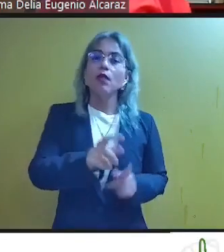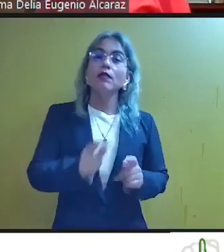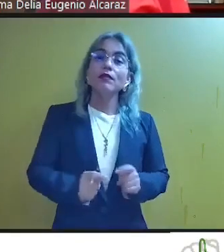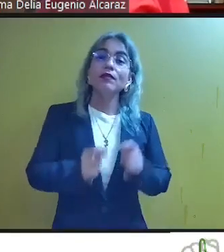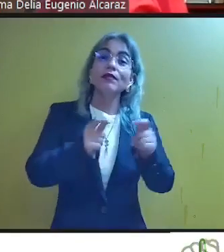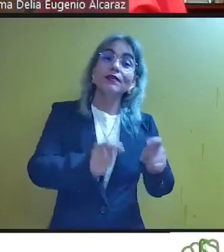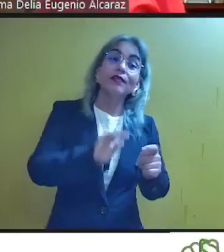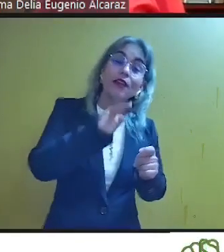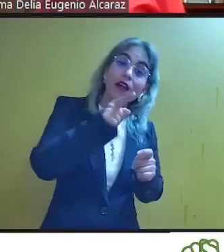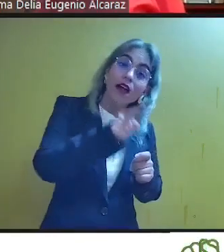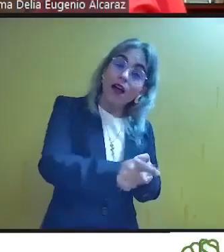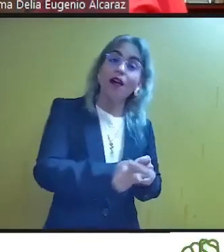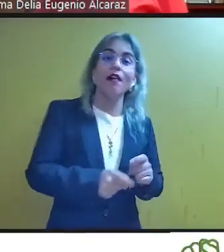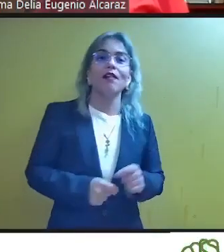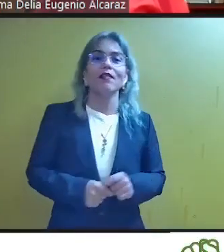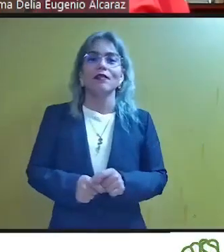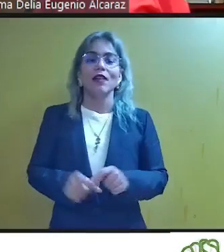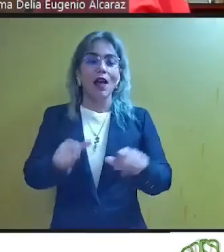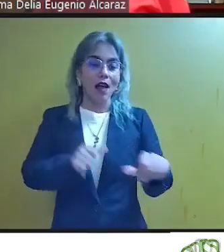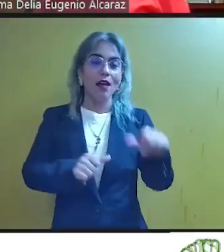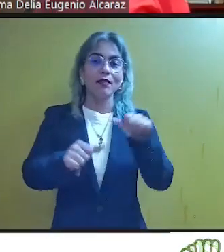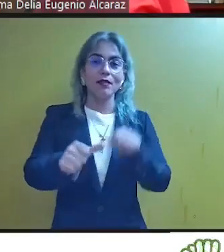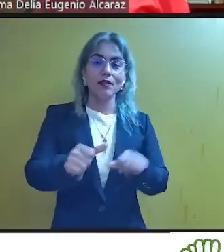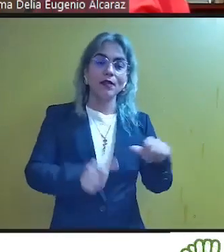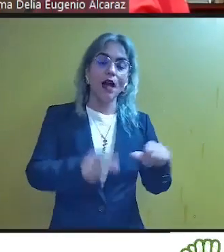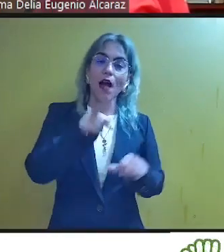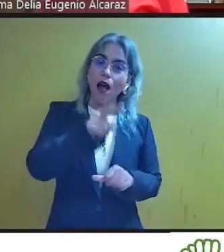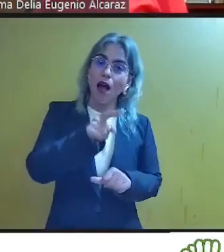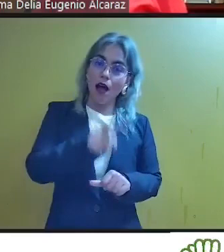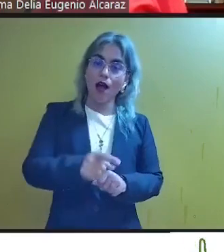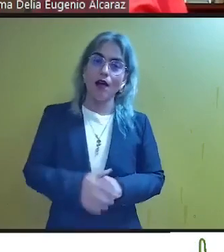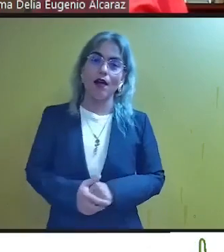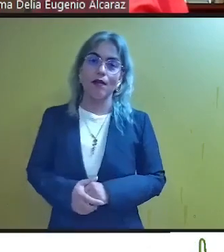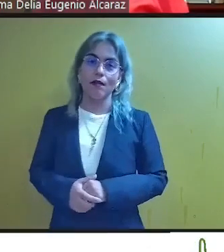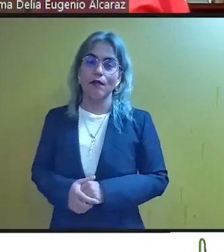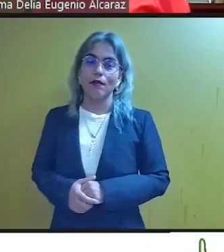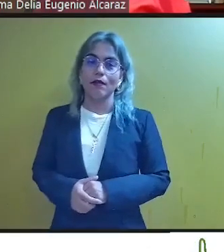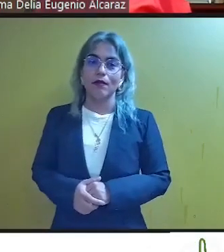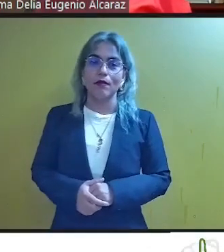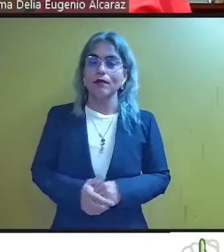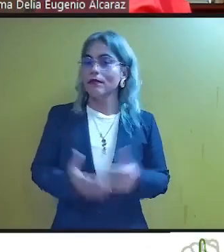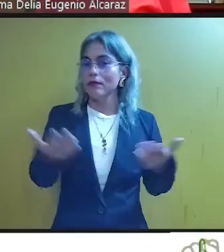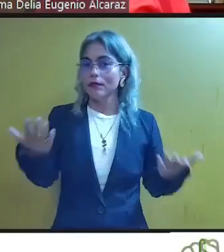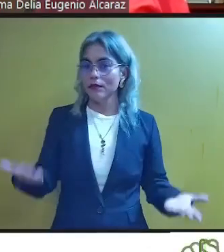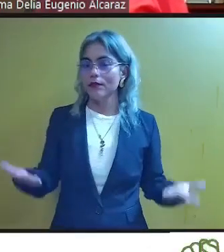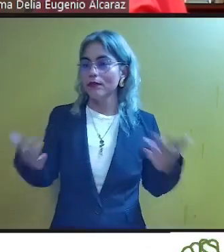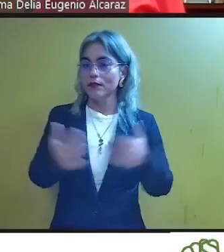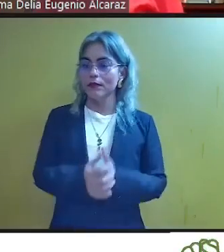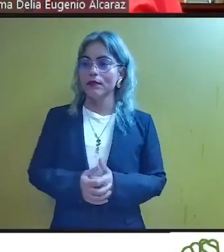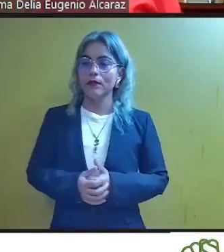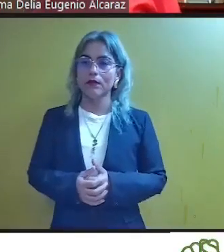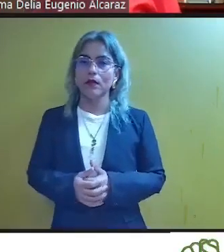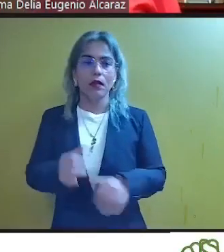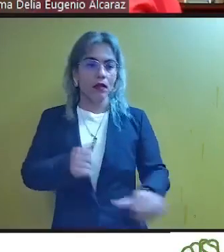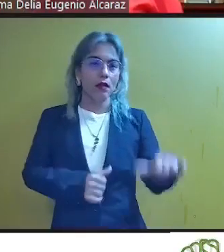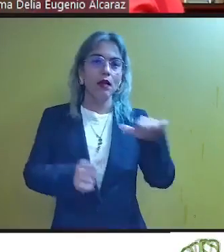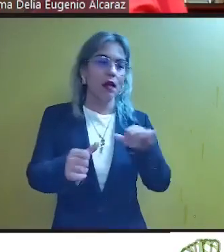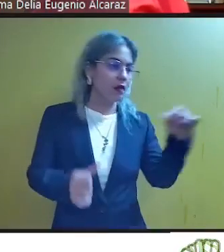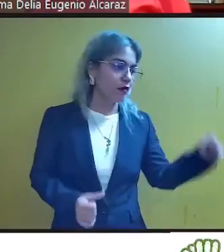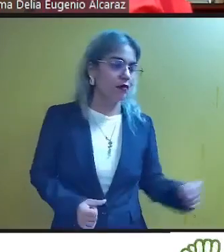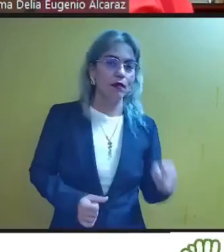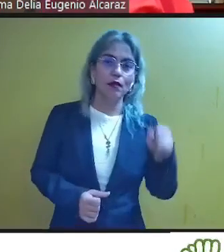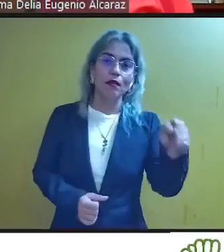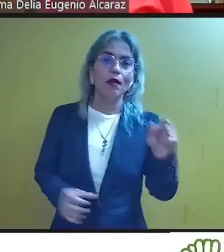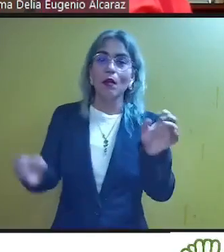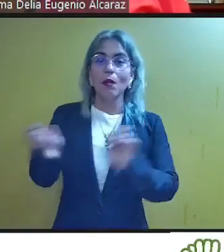regidores, propietario y suplente, respectivamente. En consecuencia, no se ha generado una ausencia que derive en una vacante del cargo que pudiera haber sido